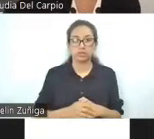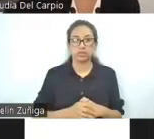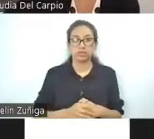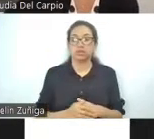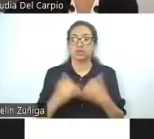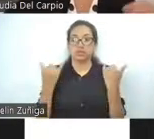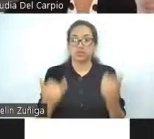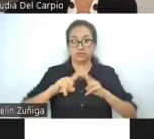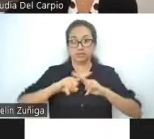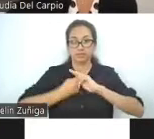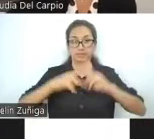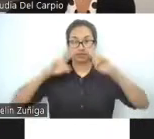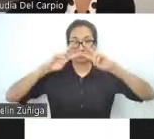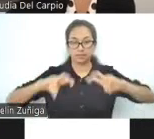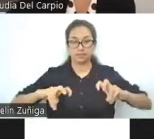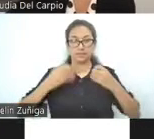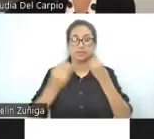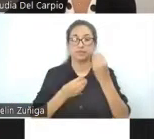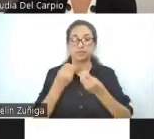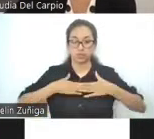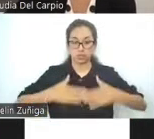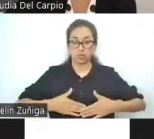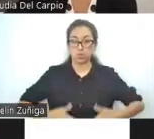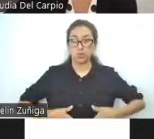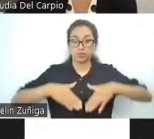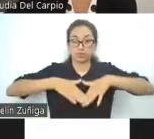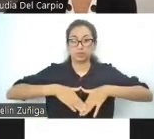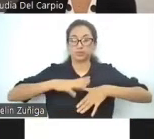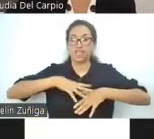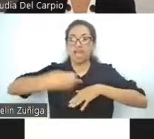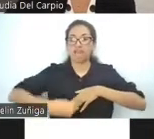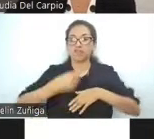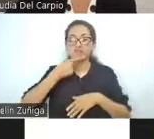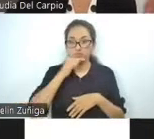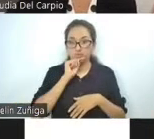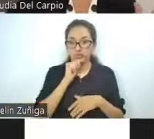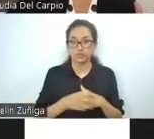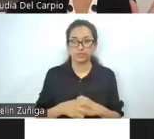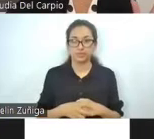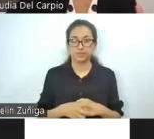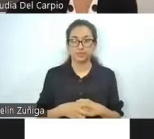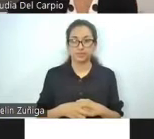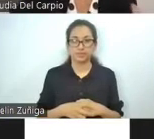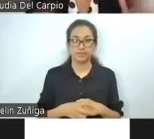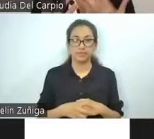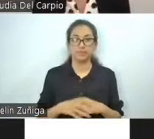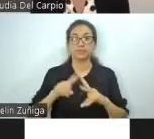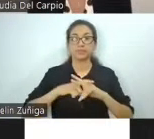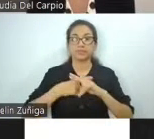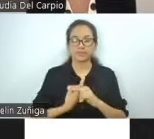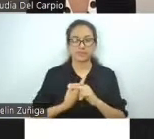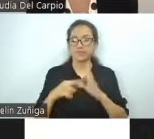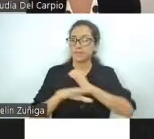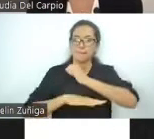empezar revisando la anatomía de los genitales externos de la mujer. En general, empezar hablando desde lo